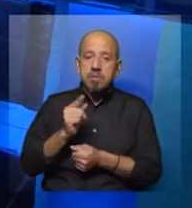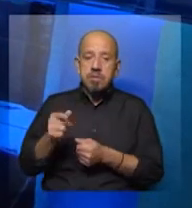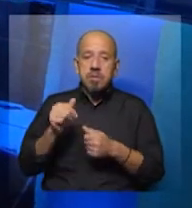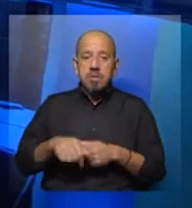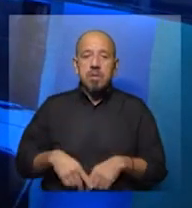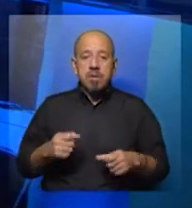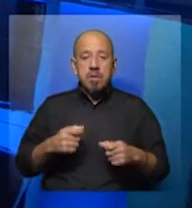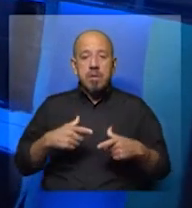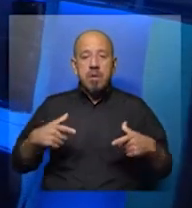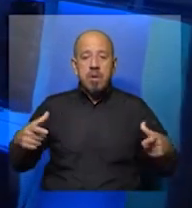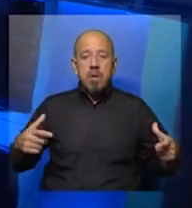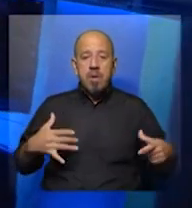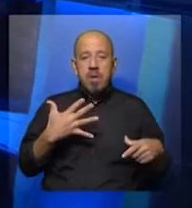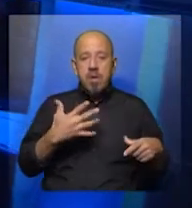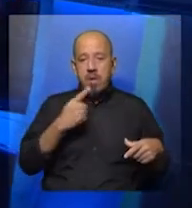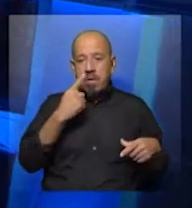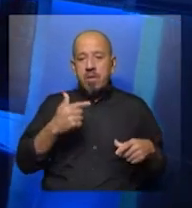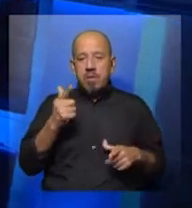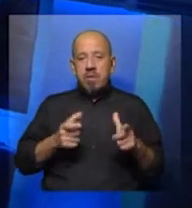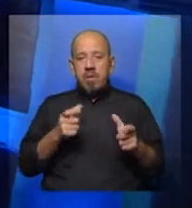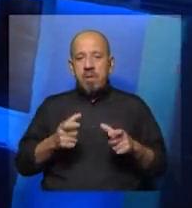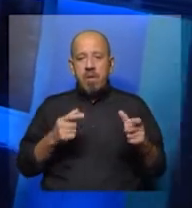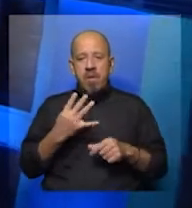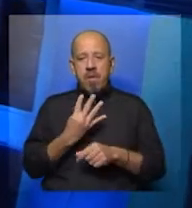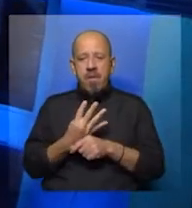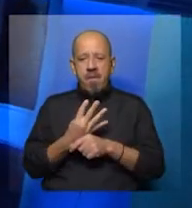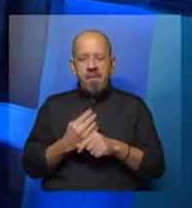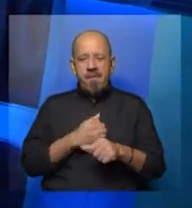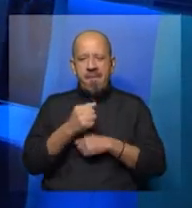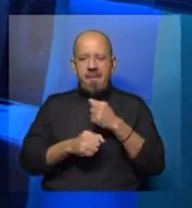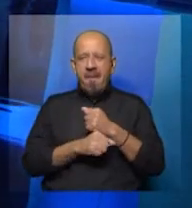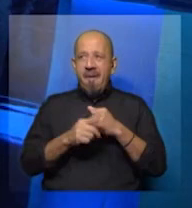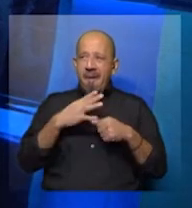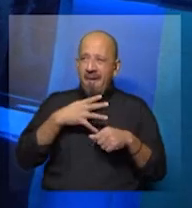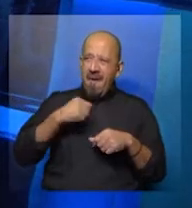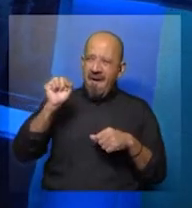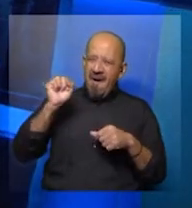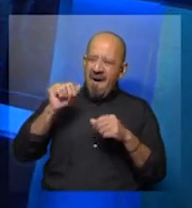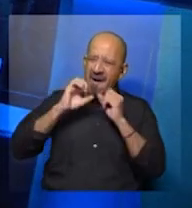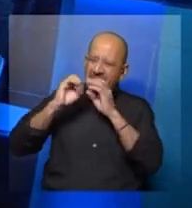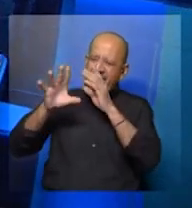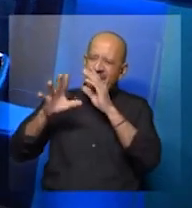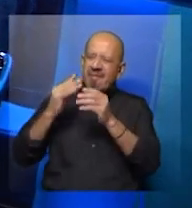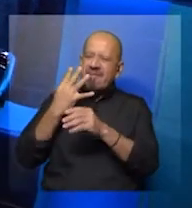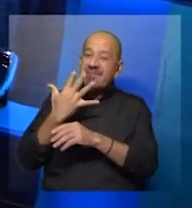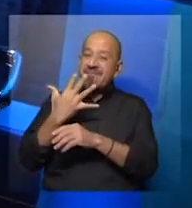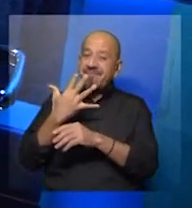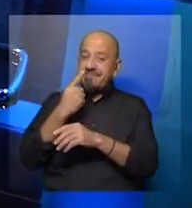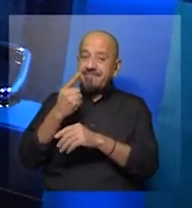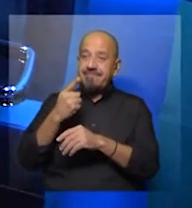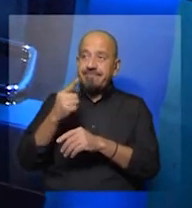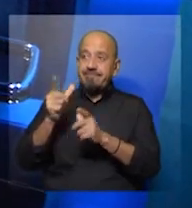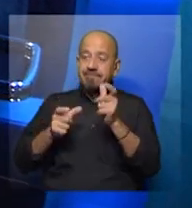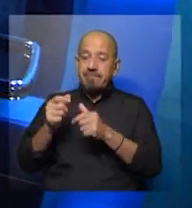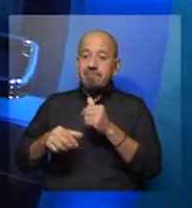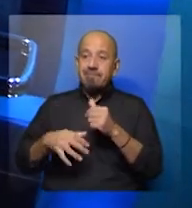creció en 5000 personas en 4 años en privación en la privación de libertad y y que